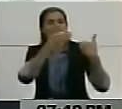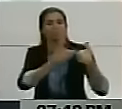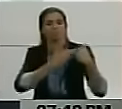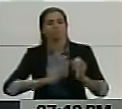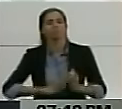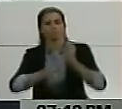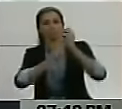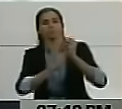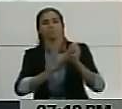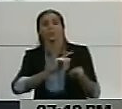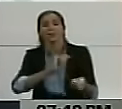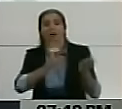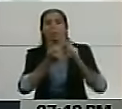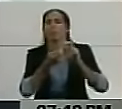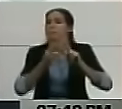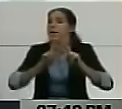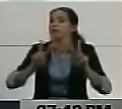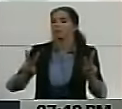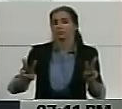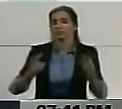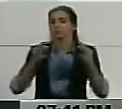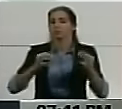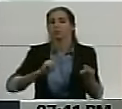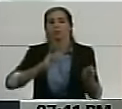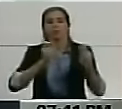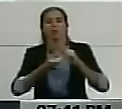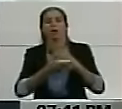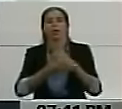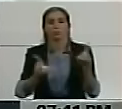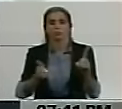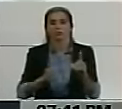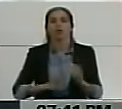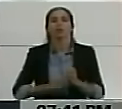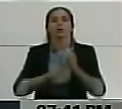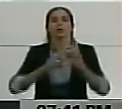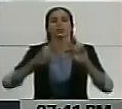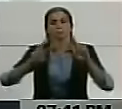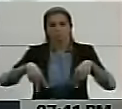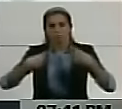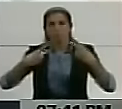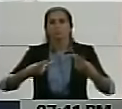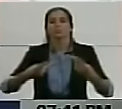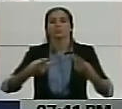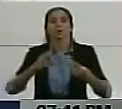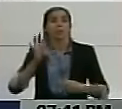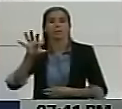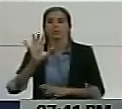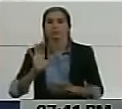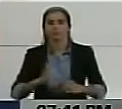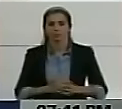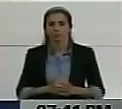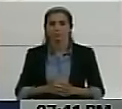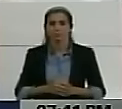liderar la transición pacífica a la democracia y de liderar el proceso de reconstrucción de nuestra nación.